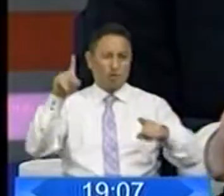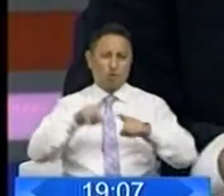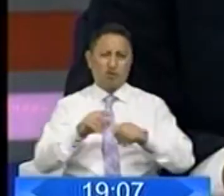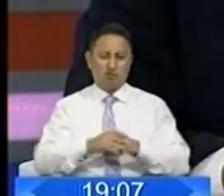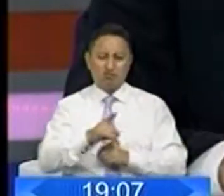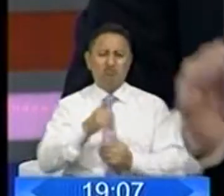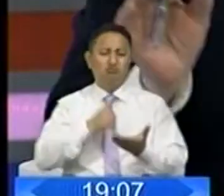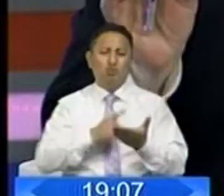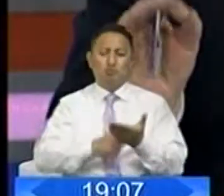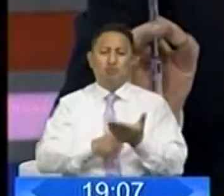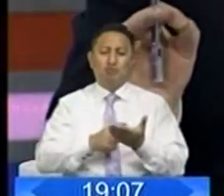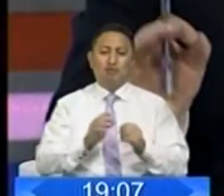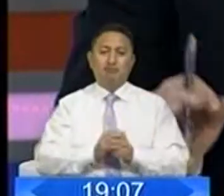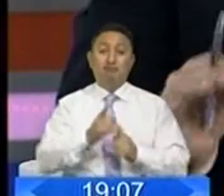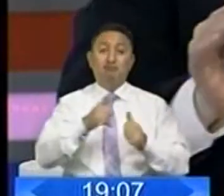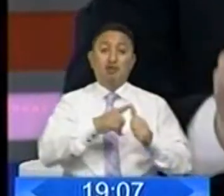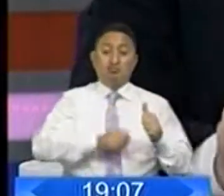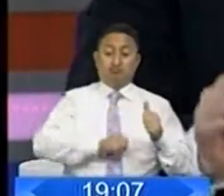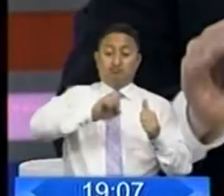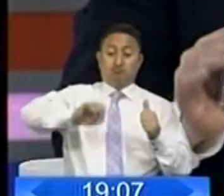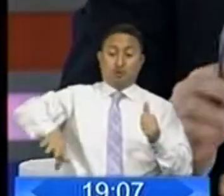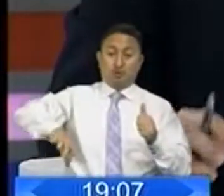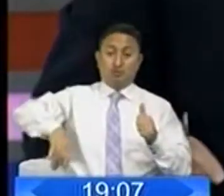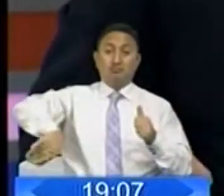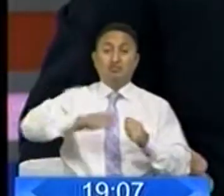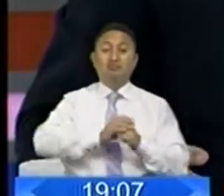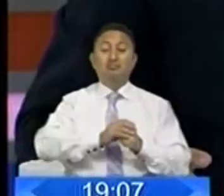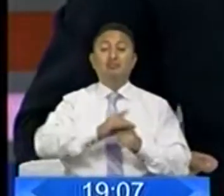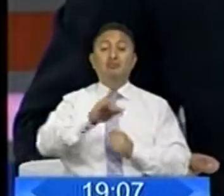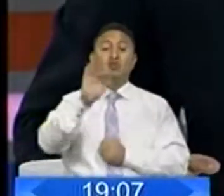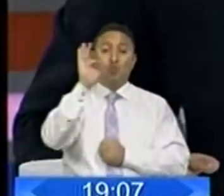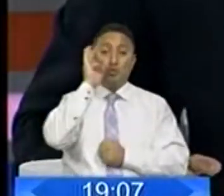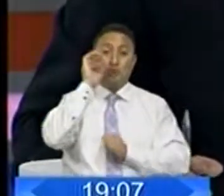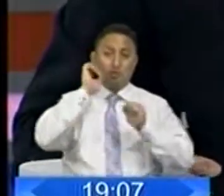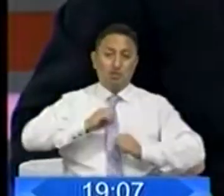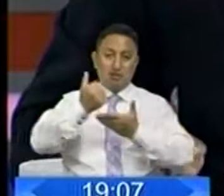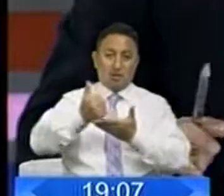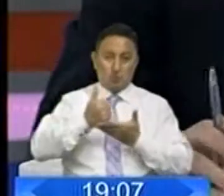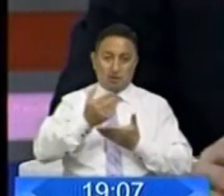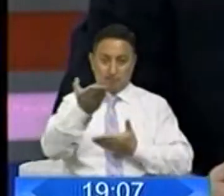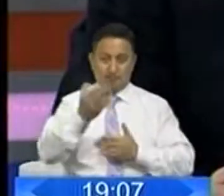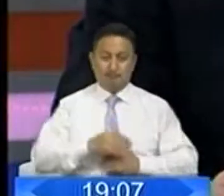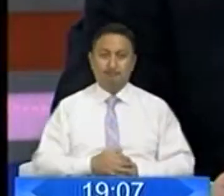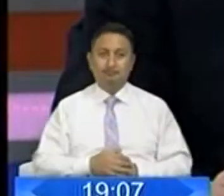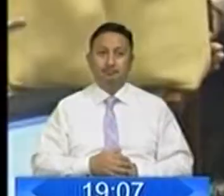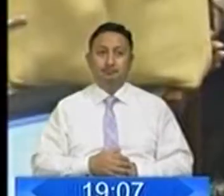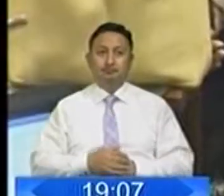mayor debate: el aborto y el uso del cannabis para fines terapéuticos. Te contamos.